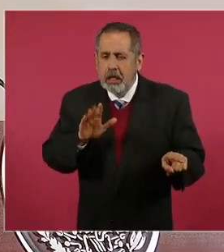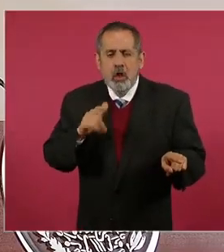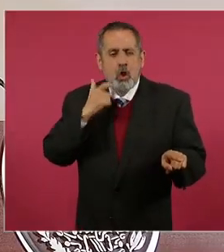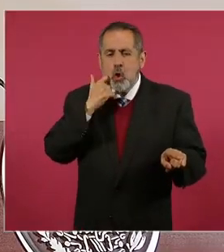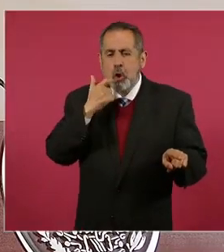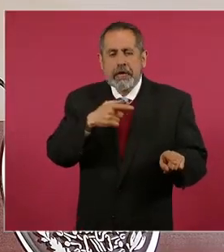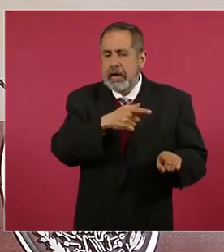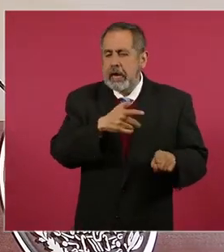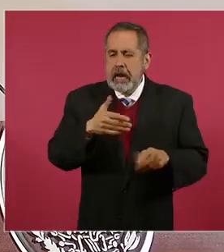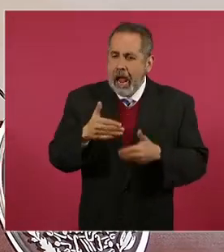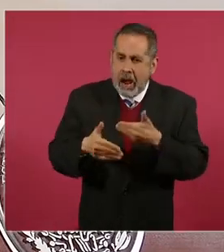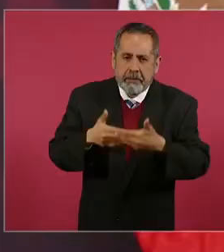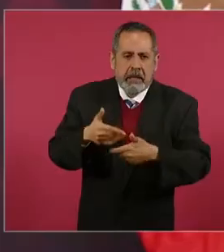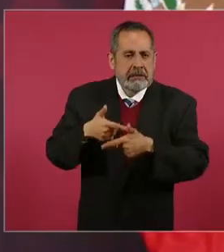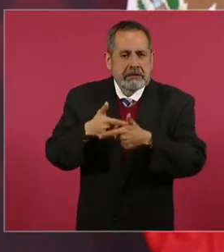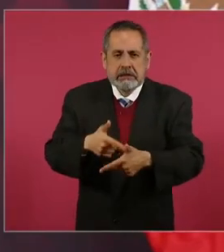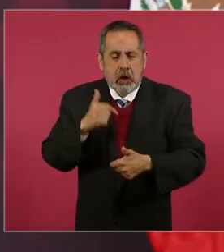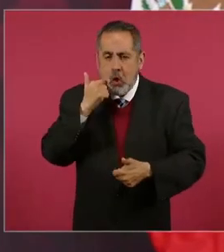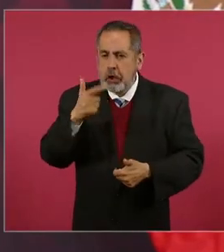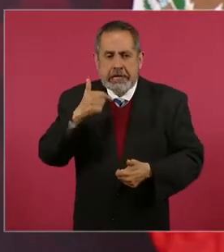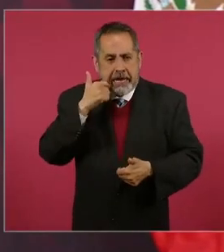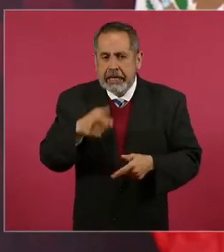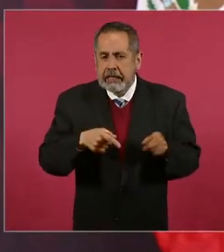que se avance.